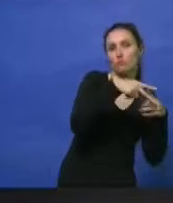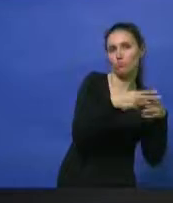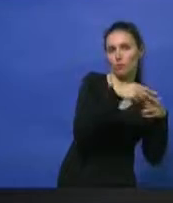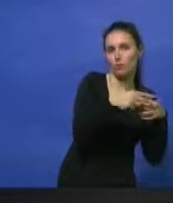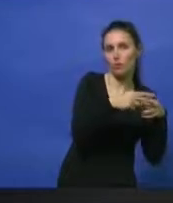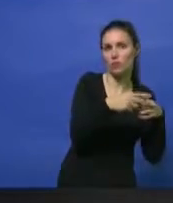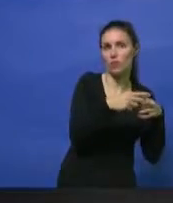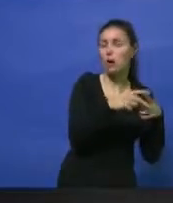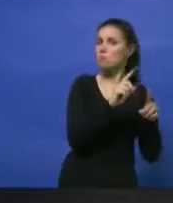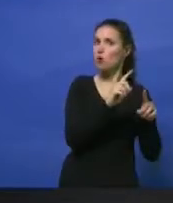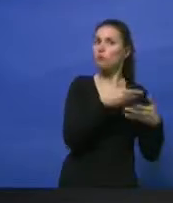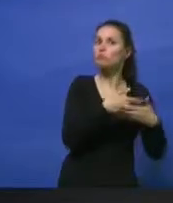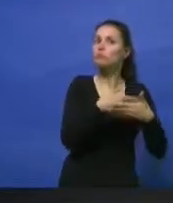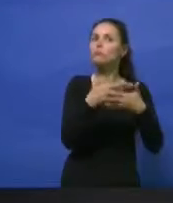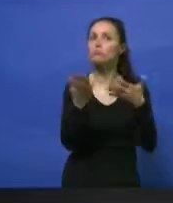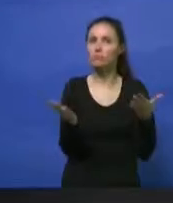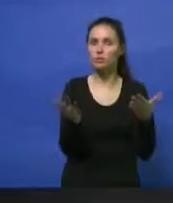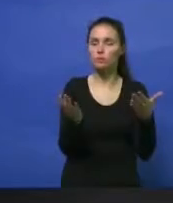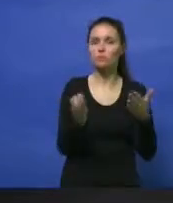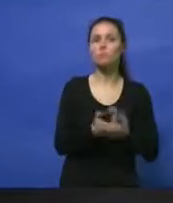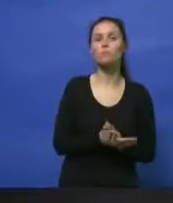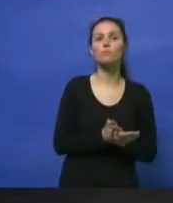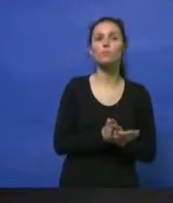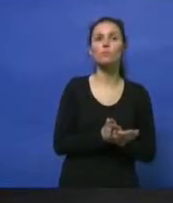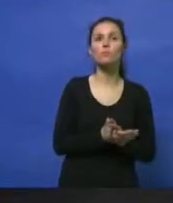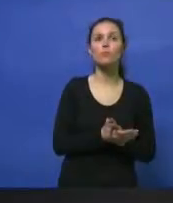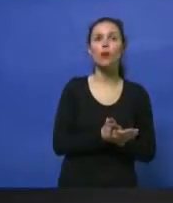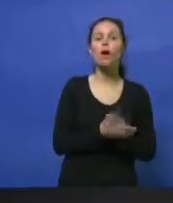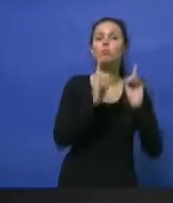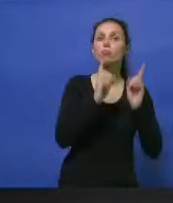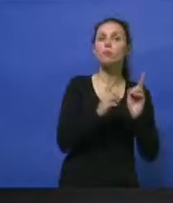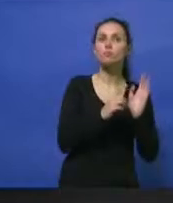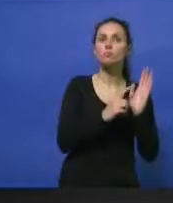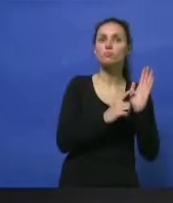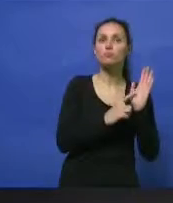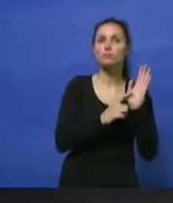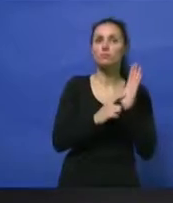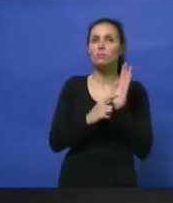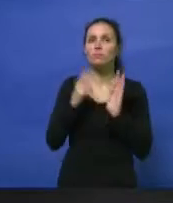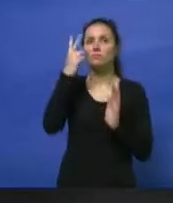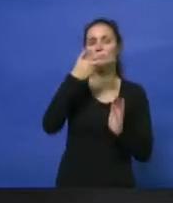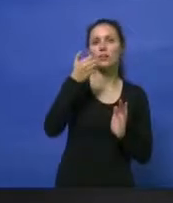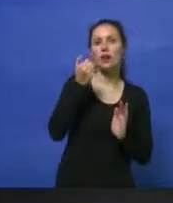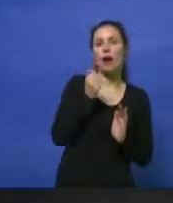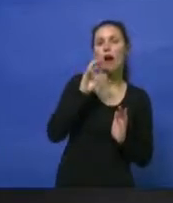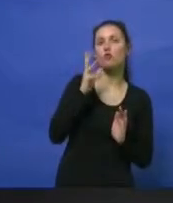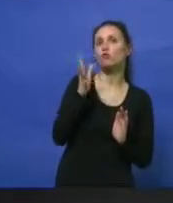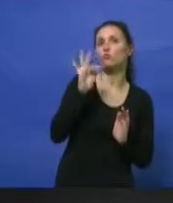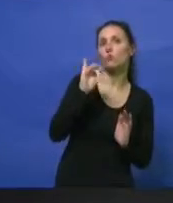ser bastante más abierto. Va a haber inclusive una demostración de cómo se puede dar el hackeo o cómo pueden